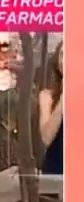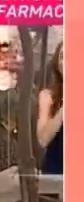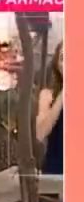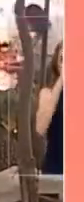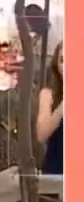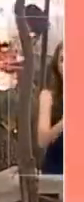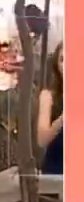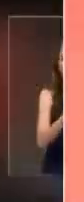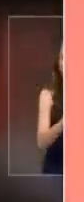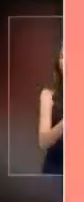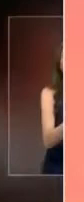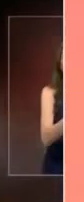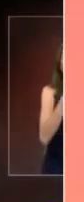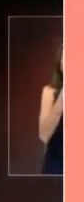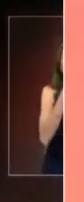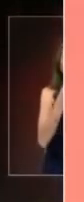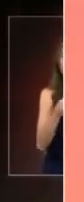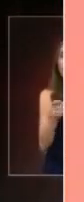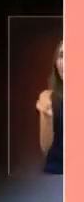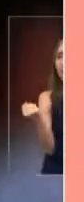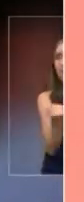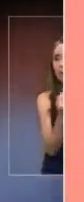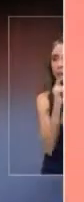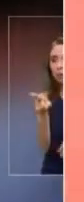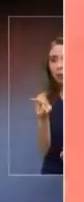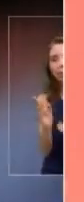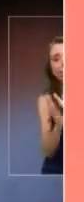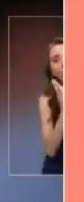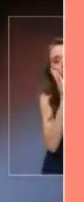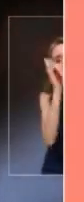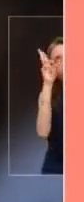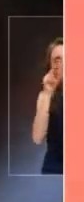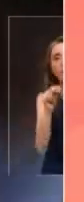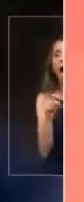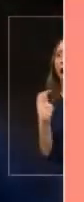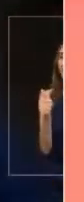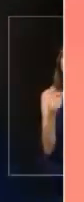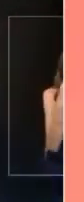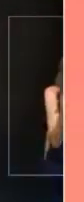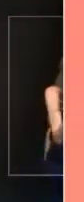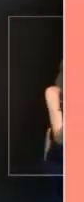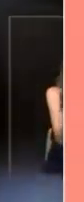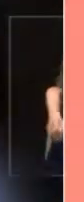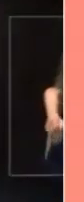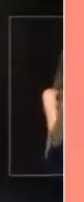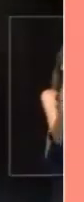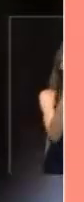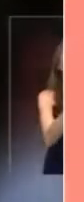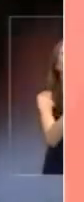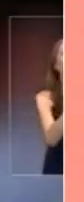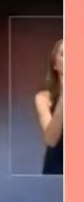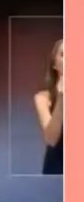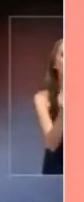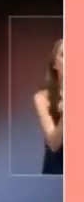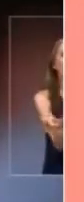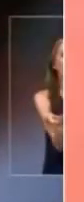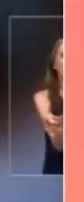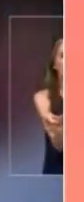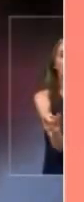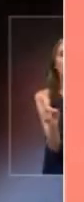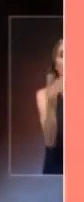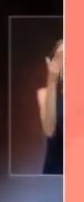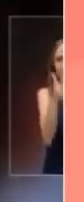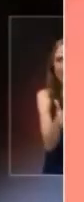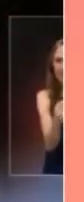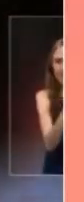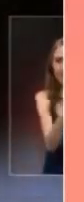sale de la noticia esto, desaparece, parece de interés, digamos, en la persecución activa que tiene que hacer el Instituto de Salud Pública, las